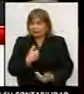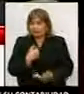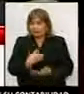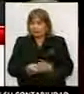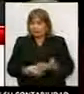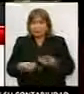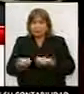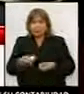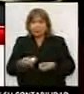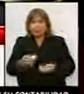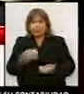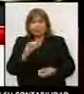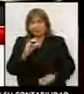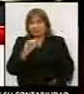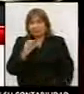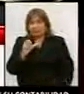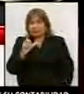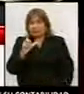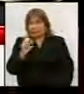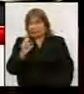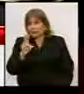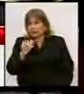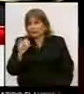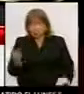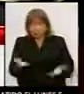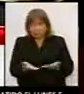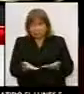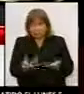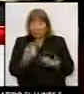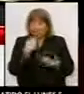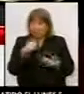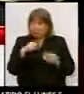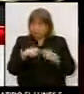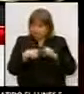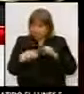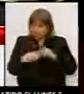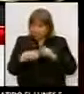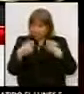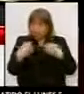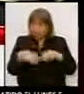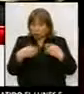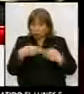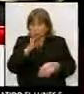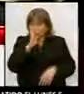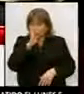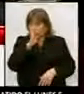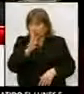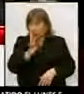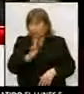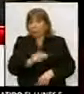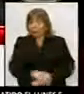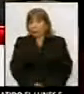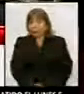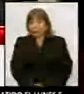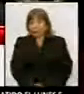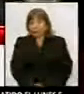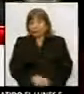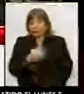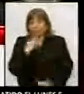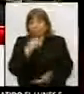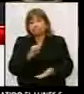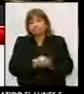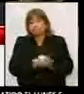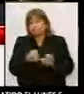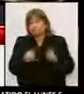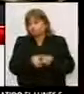precios, recuerden Gloria, recuerden todas estas discusiones que hemos tenido aquí. Y es un problema muy serio porque en realidad lo que hemos visto en el Banco Agrario es más de